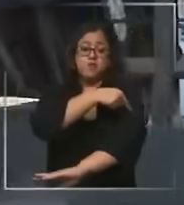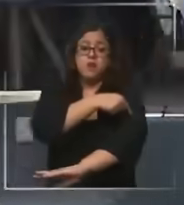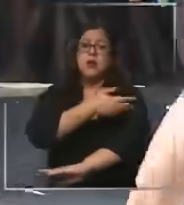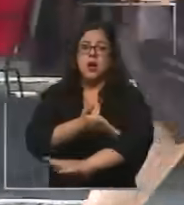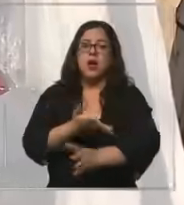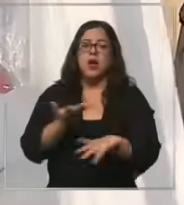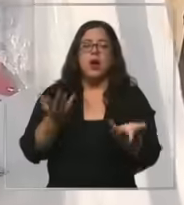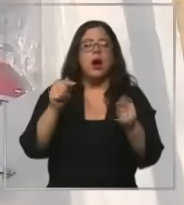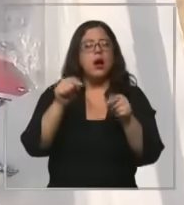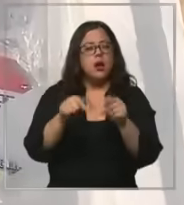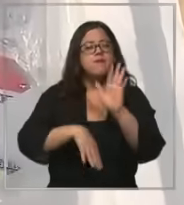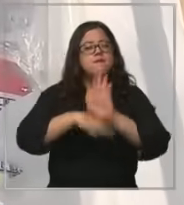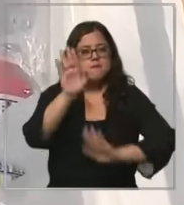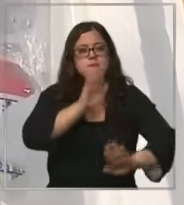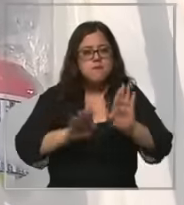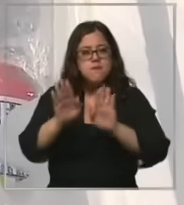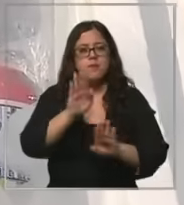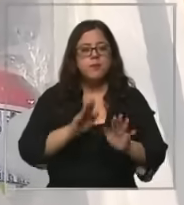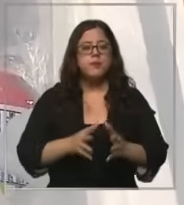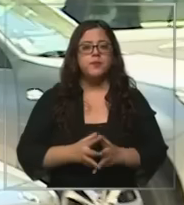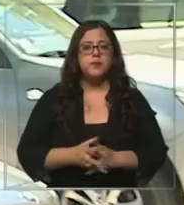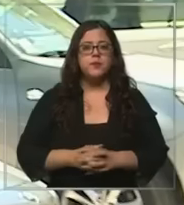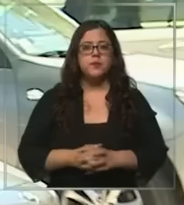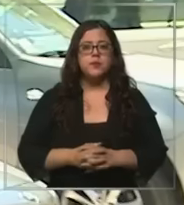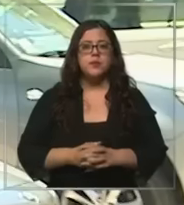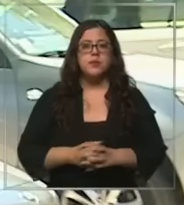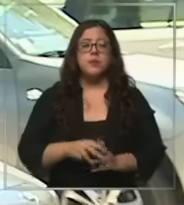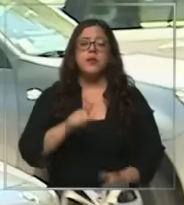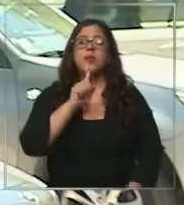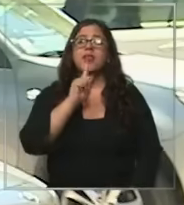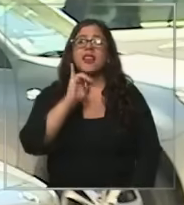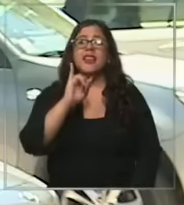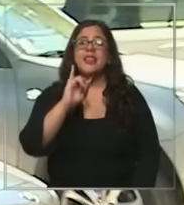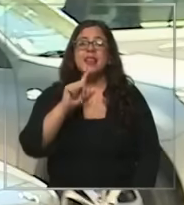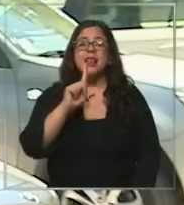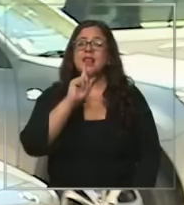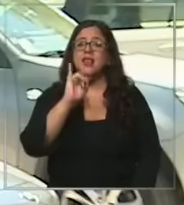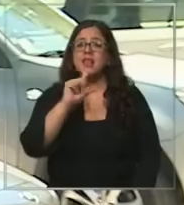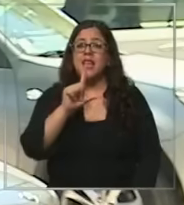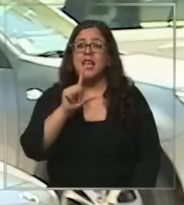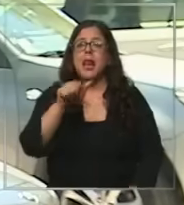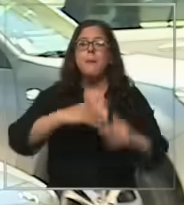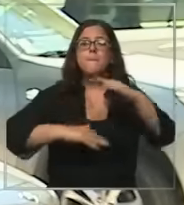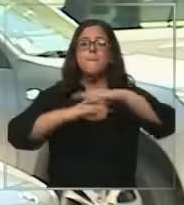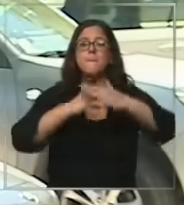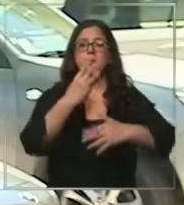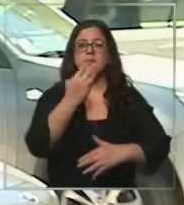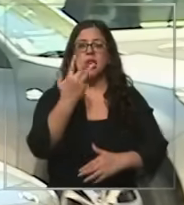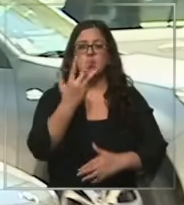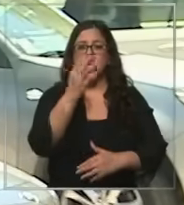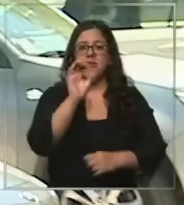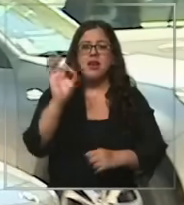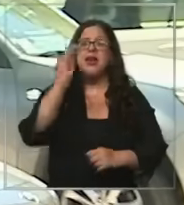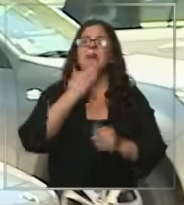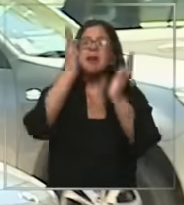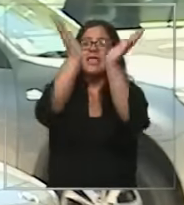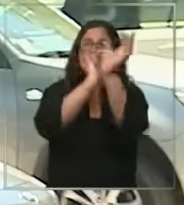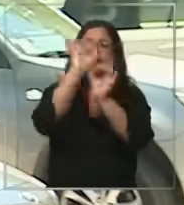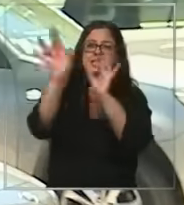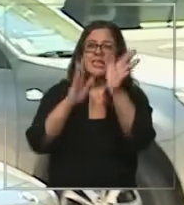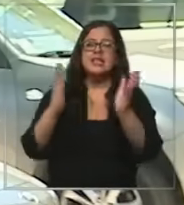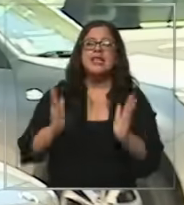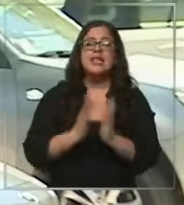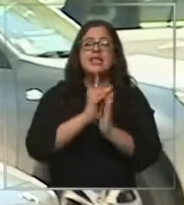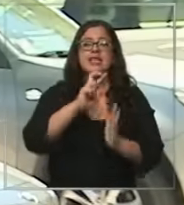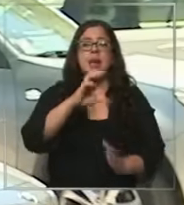que extremar las precauciones. Hacia Tiltil, las máximas van a estar sobre los 39. Lo mismo quizás San José de Maipo, San Pedro de